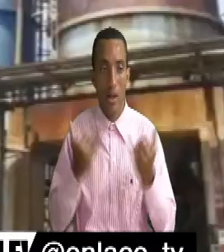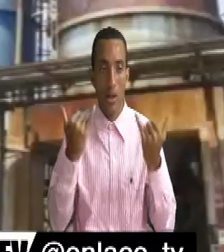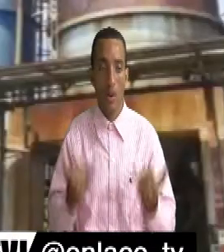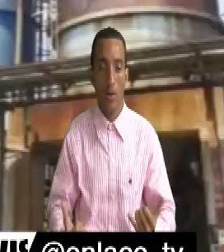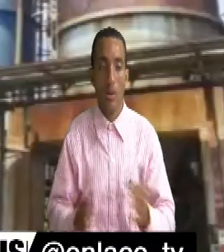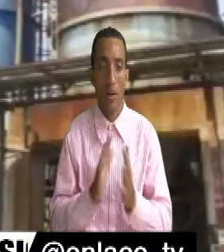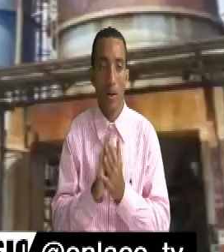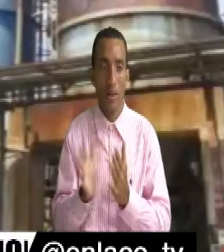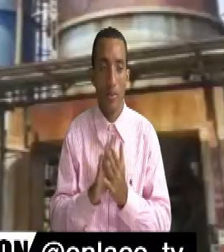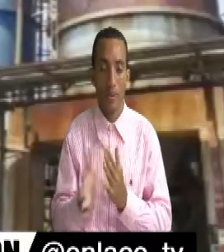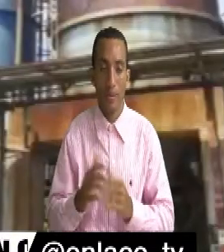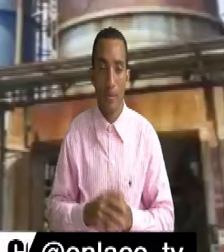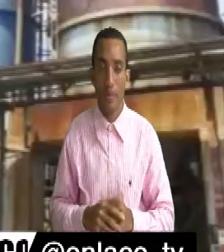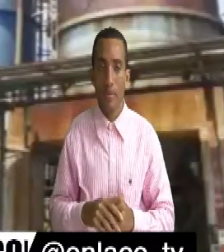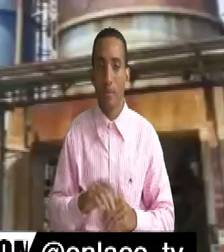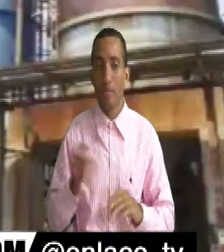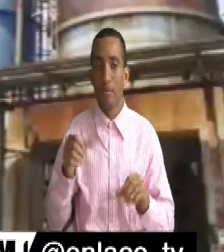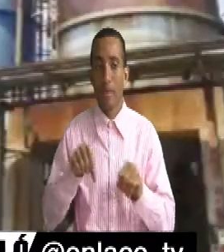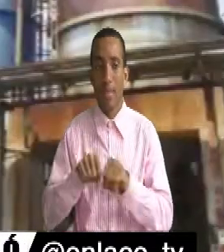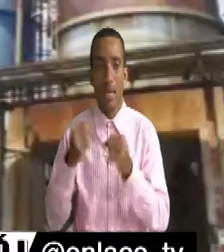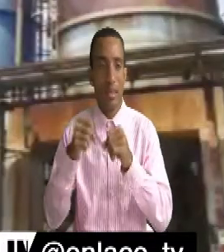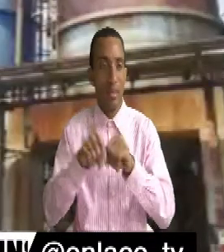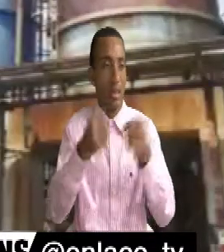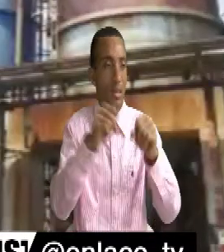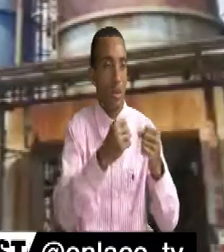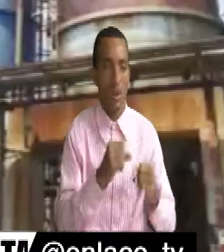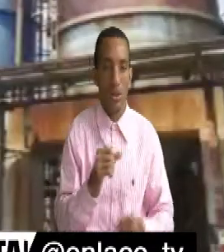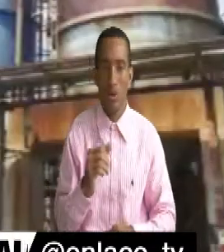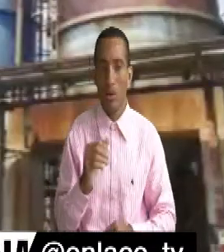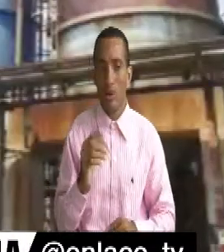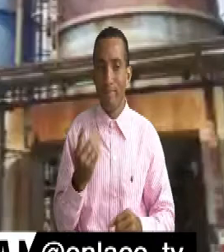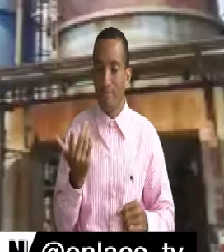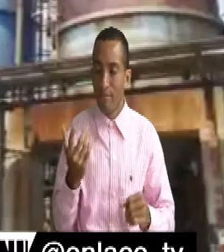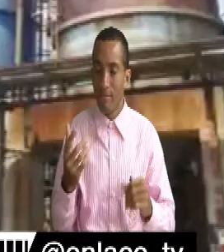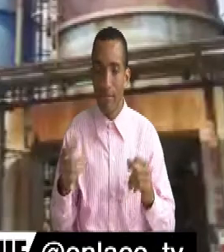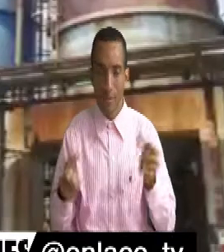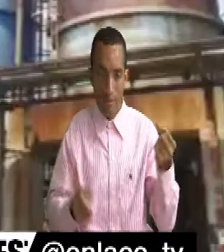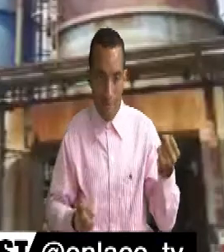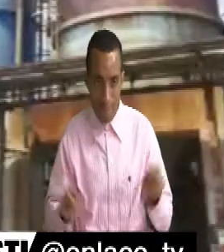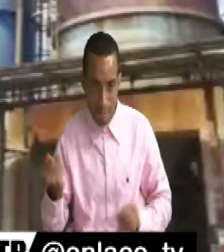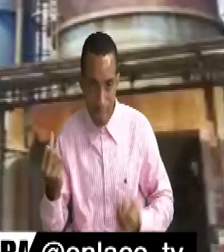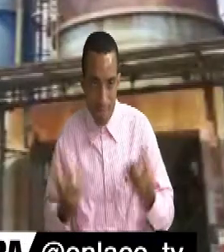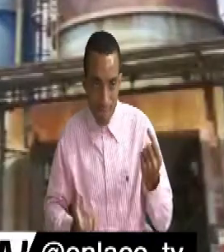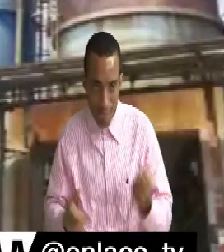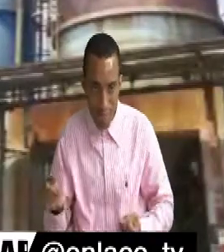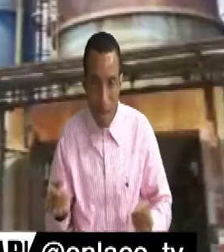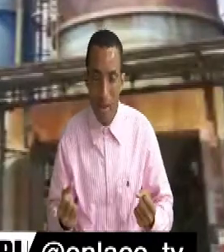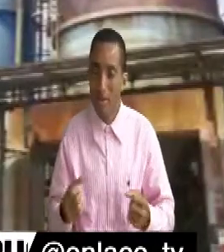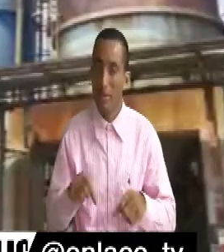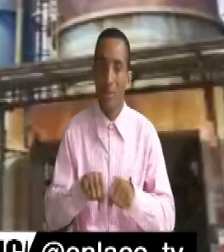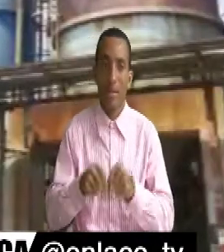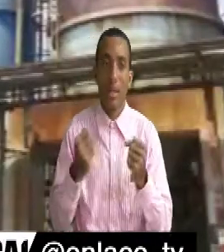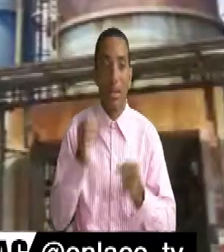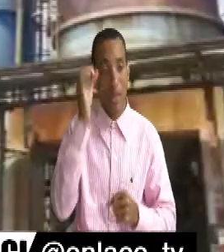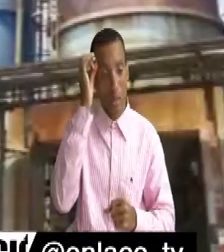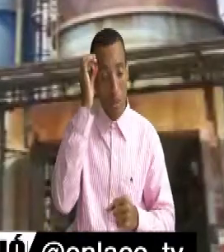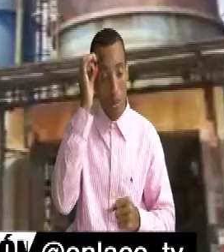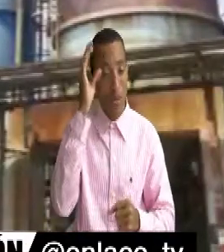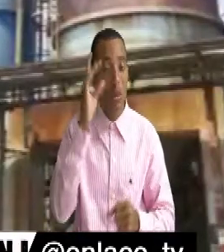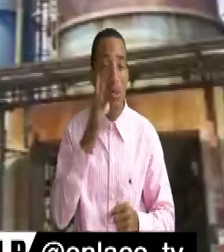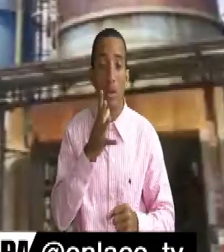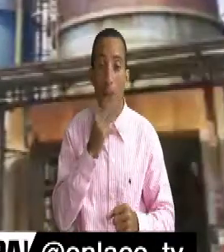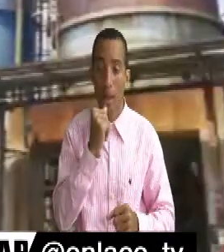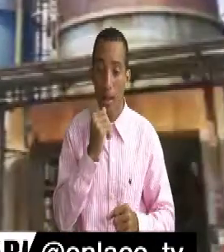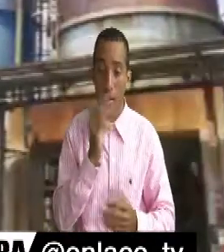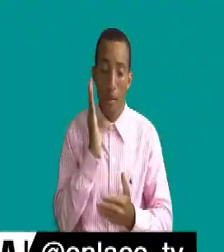han fallado plantas, bombas, tanques, turbinas, válvulas, intercambiadores y tambores. Afortunadamente no se han presentado pérdidas humanas, pero no debemos